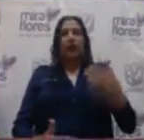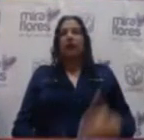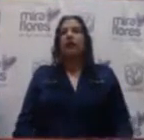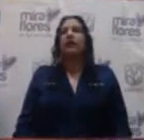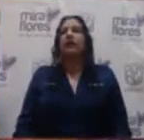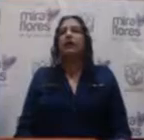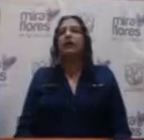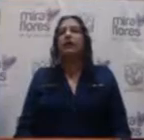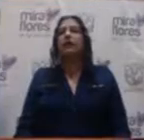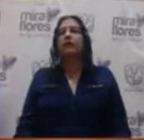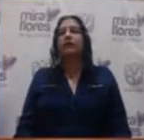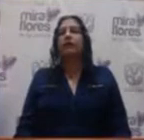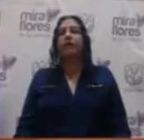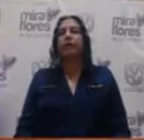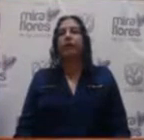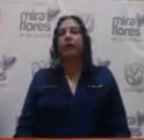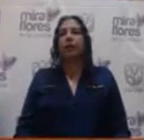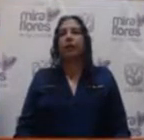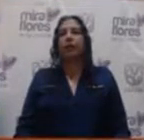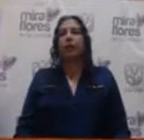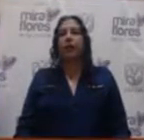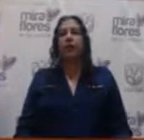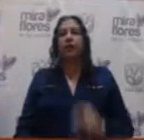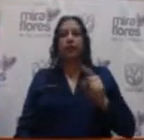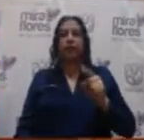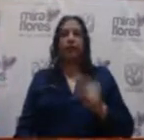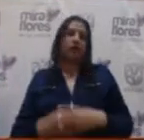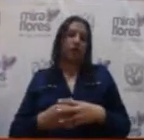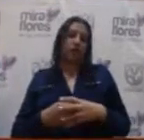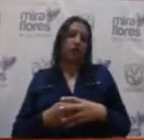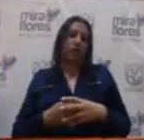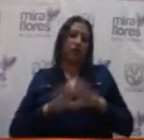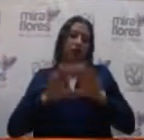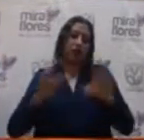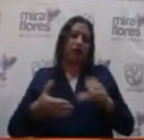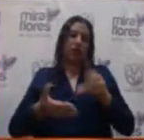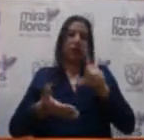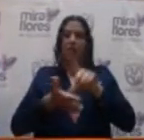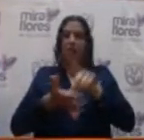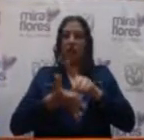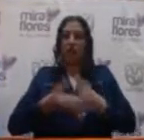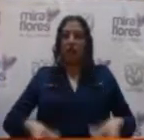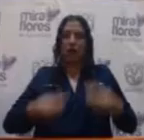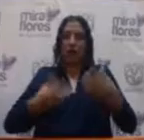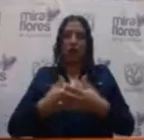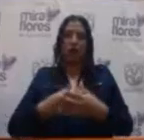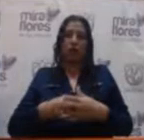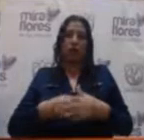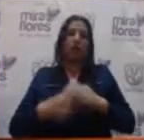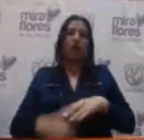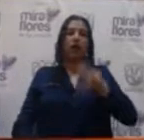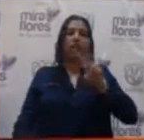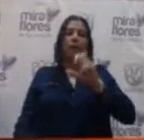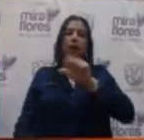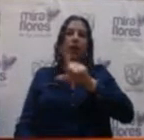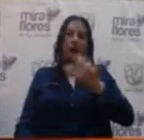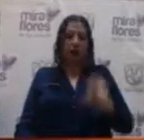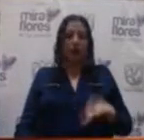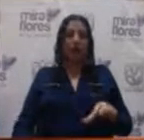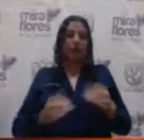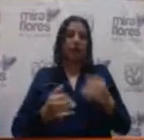alcalde, que esa disposición en Lima, dada por la alcaldesa Villarán, caducó